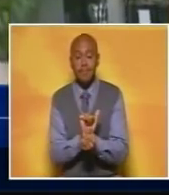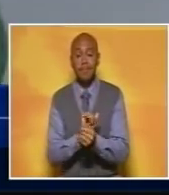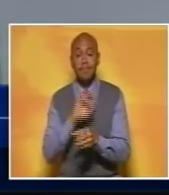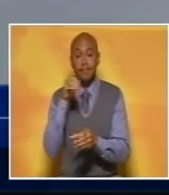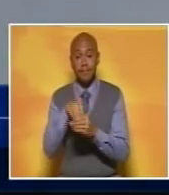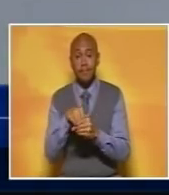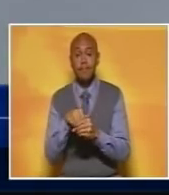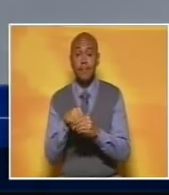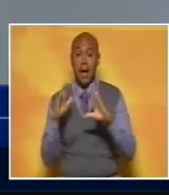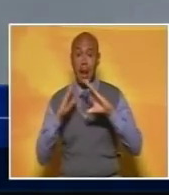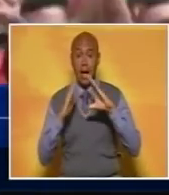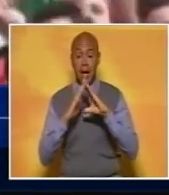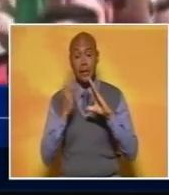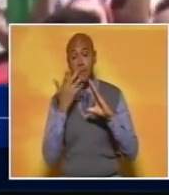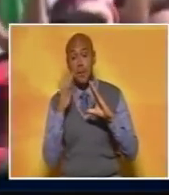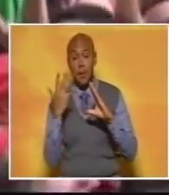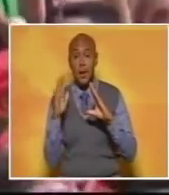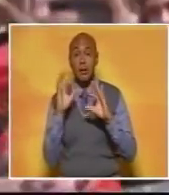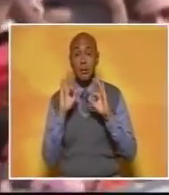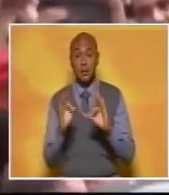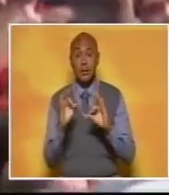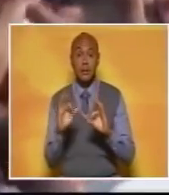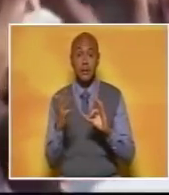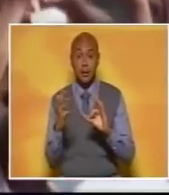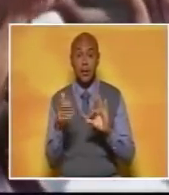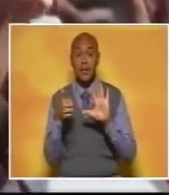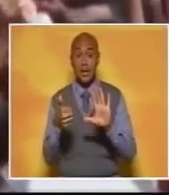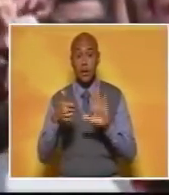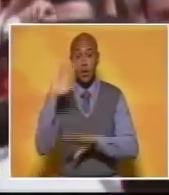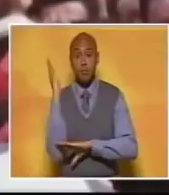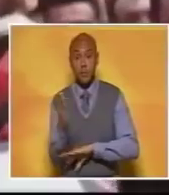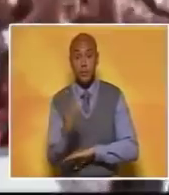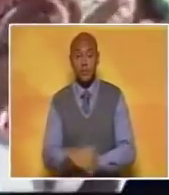hasta domiciliario al cumplir un sexto de la pena.